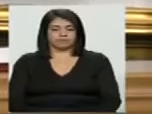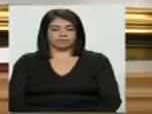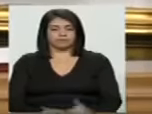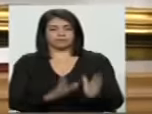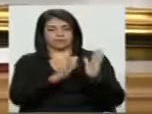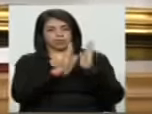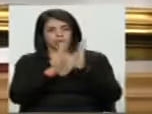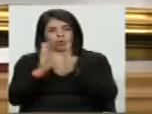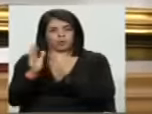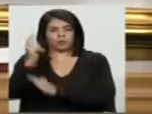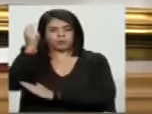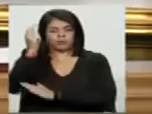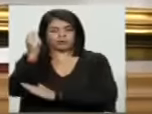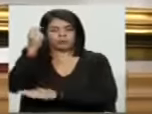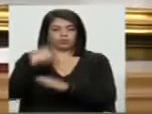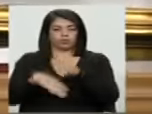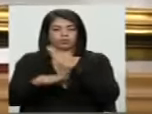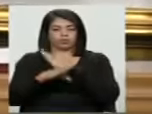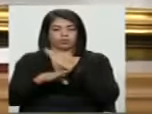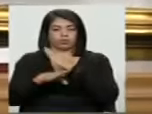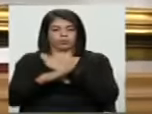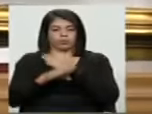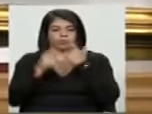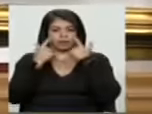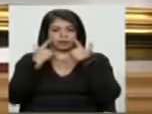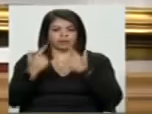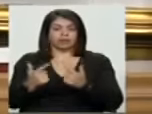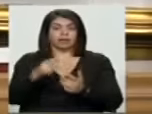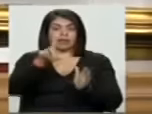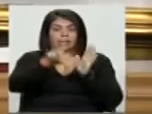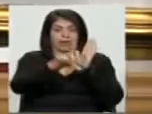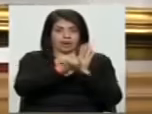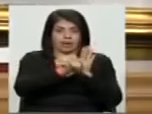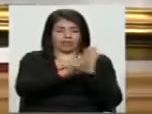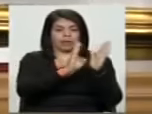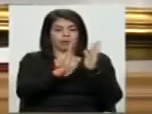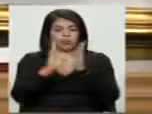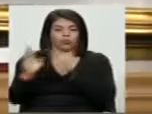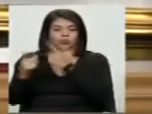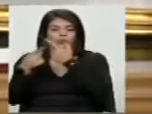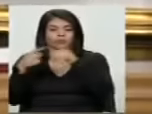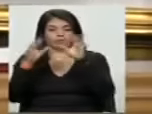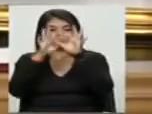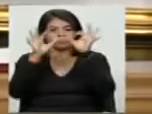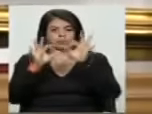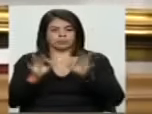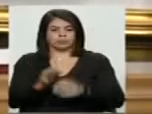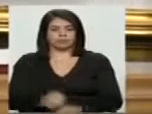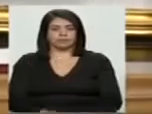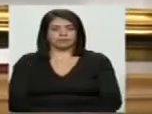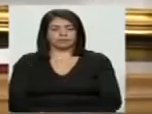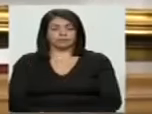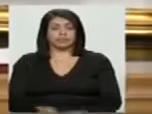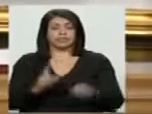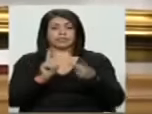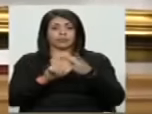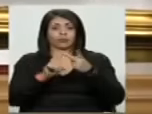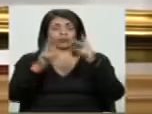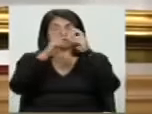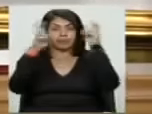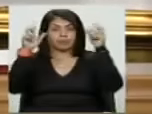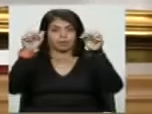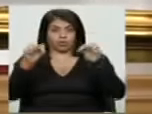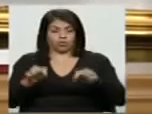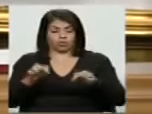Orden, diputados, que todavía no hemos aprobado la ley antifascista para poder ponerles orden de otro modo. Segundo punto del orden del